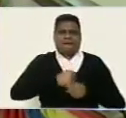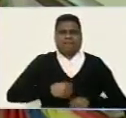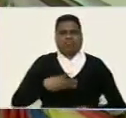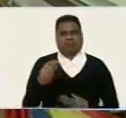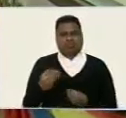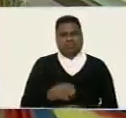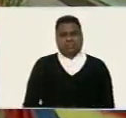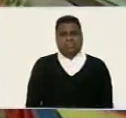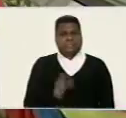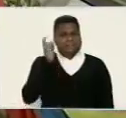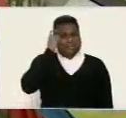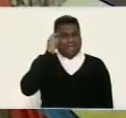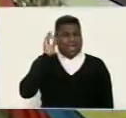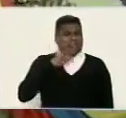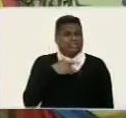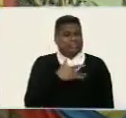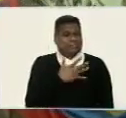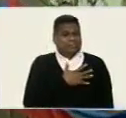que sienta eso,